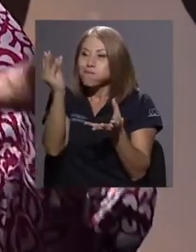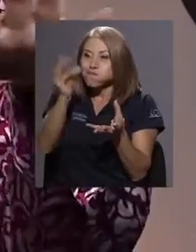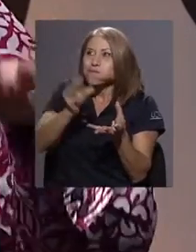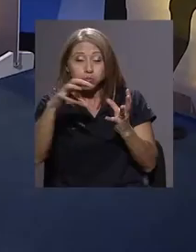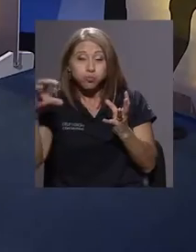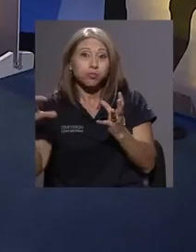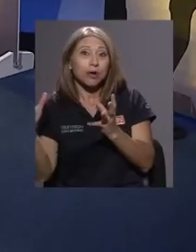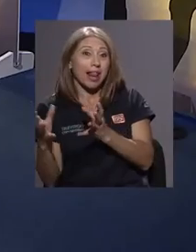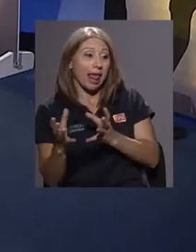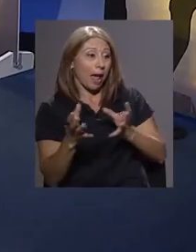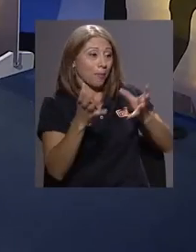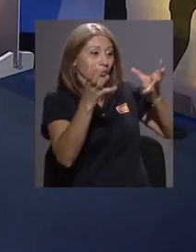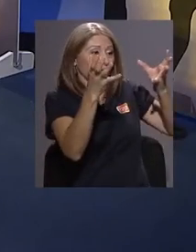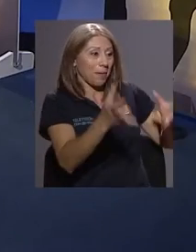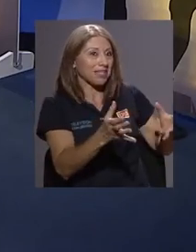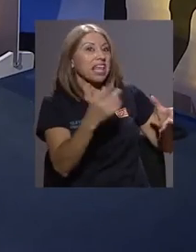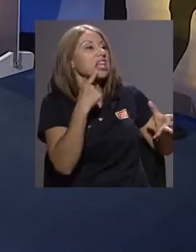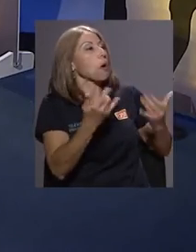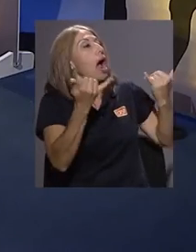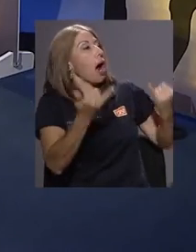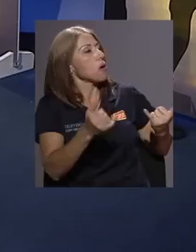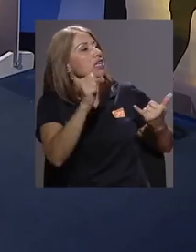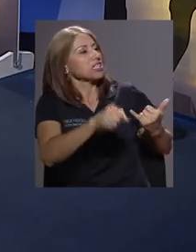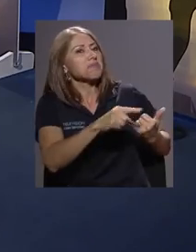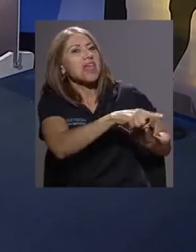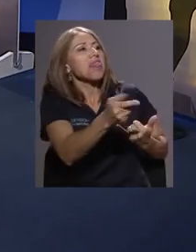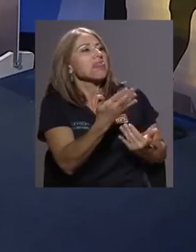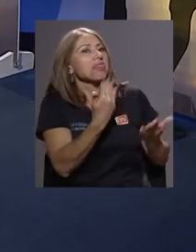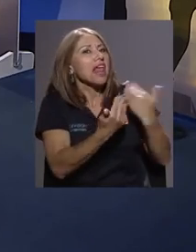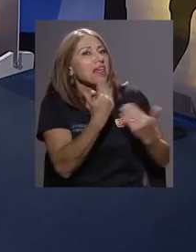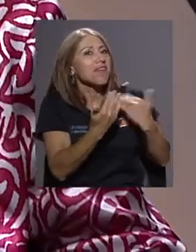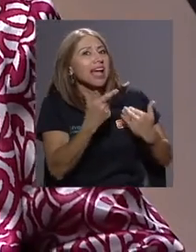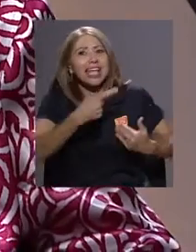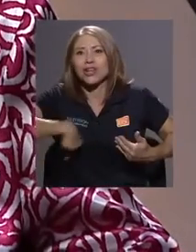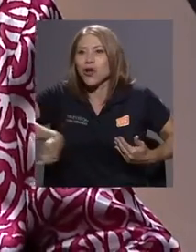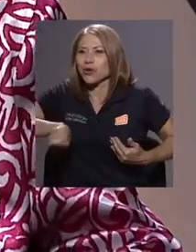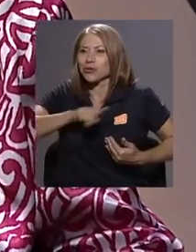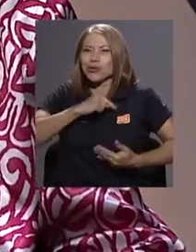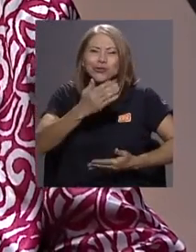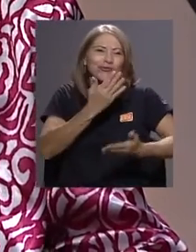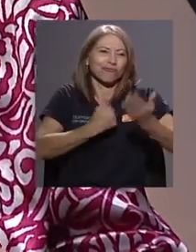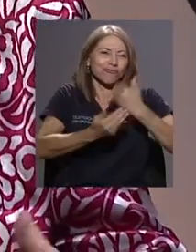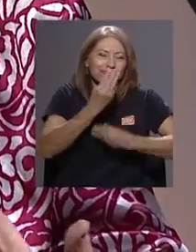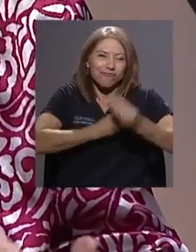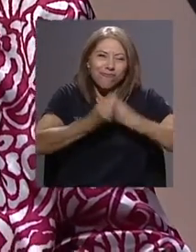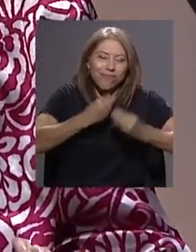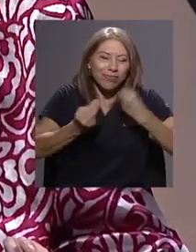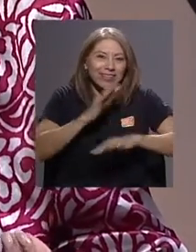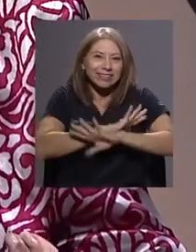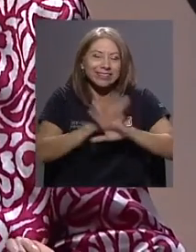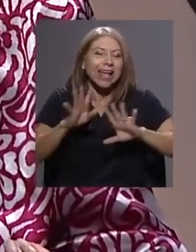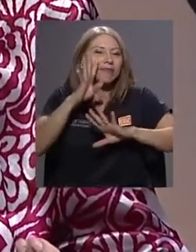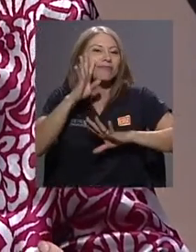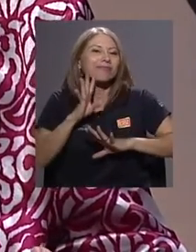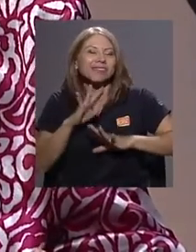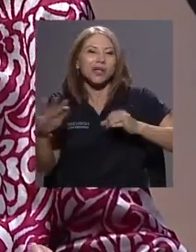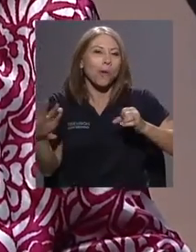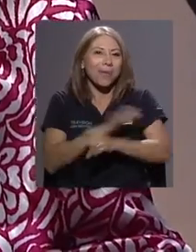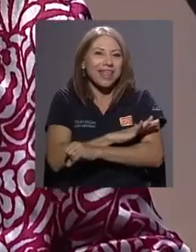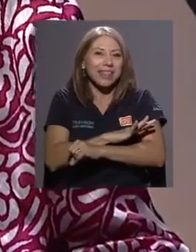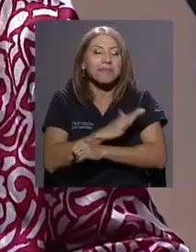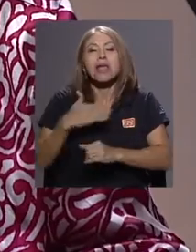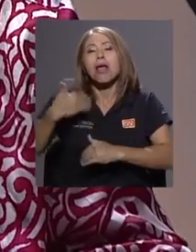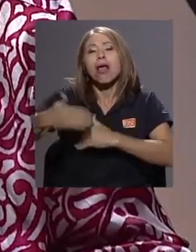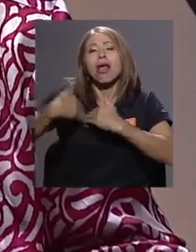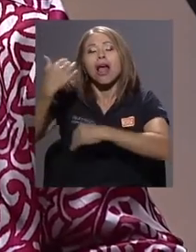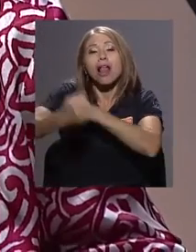viaje y le dimos viaje y nos acabamos la canasta completa bueno allá los años ya yo era adulta y ya tenía a mi